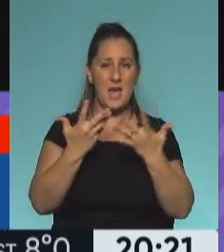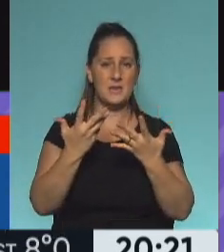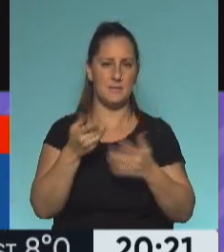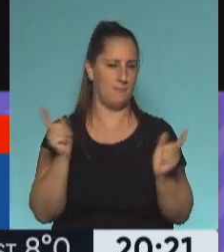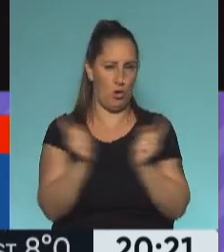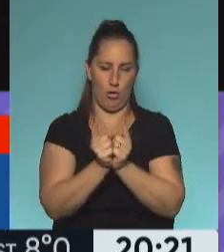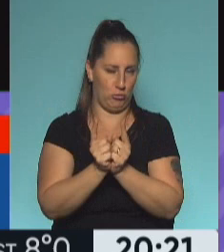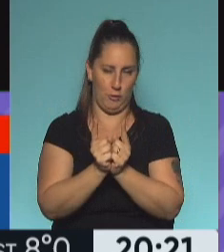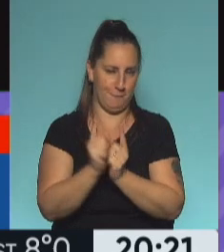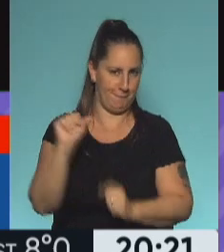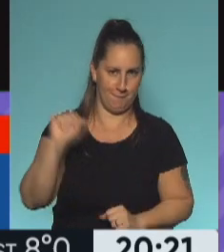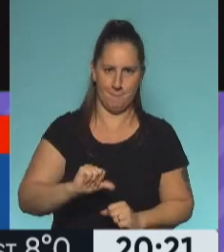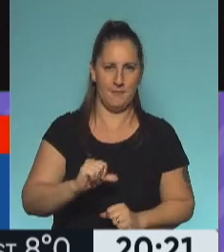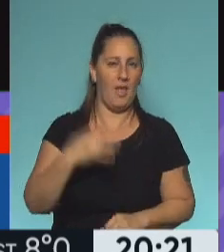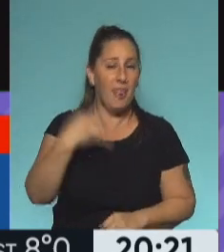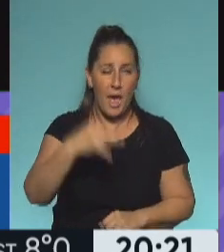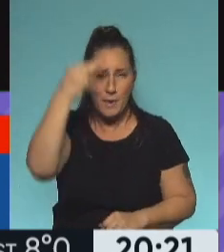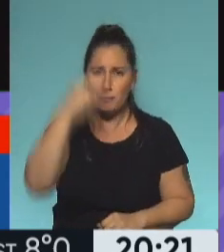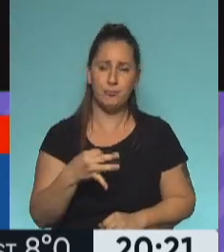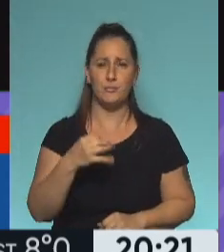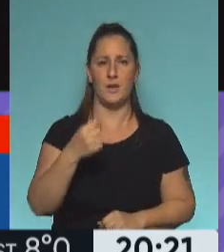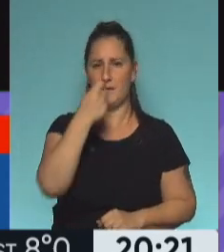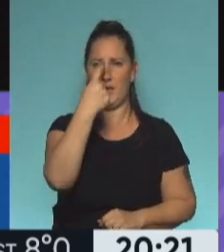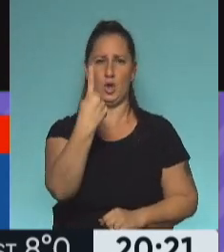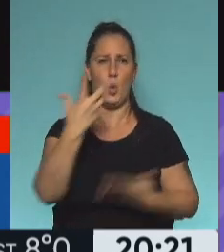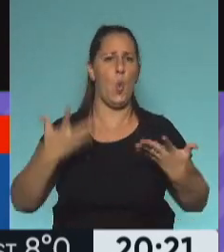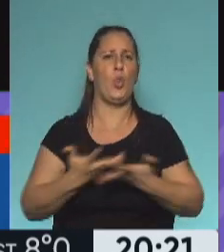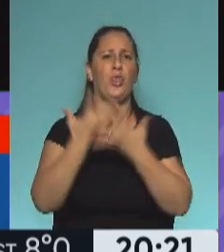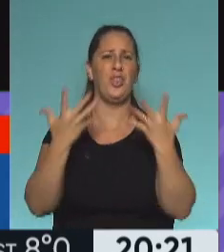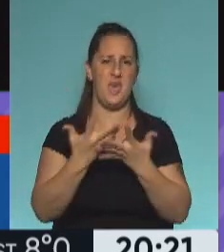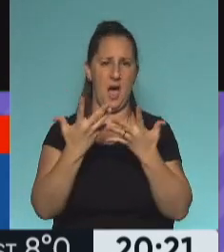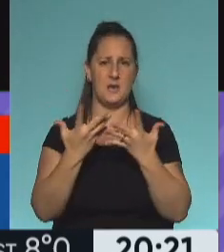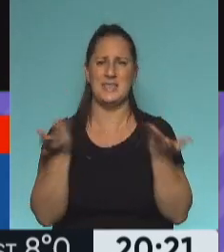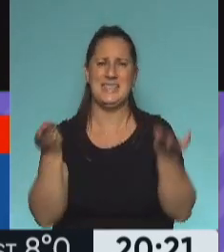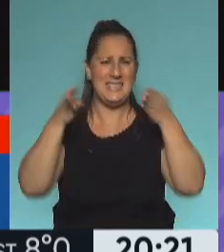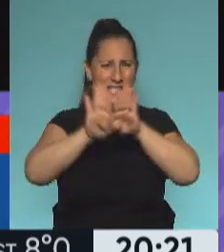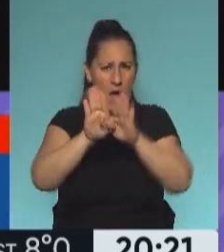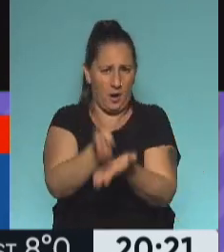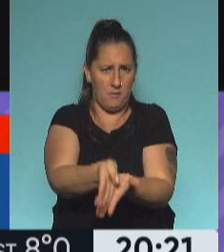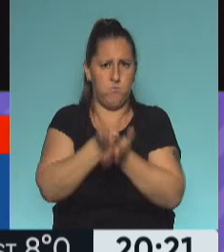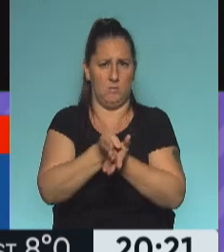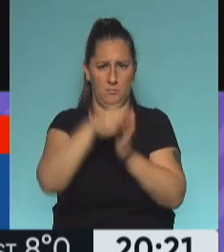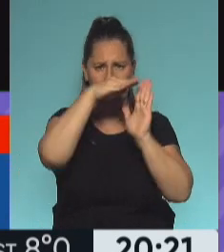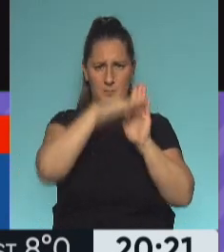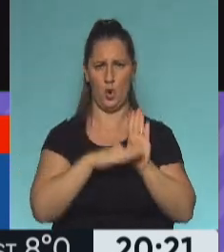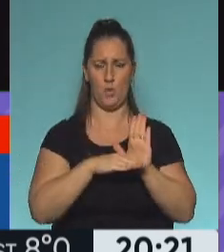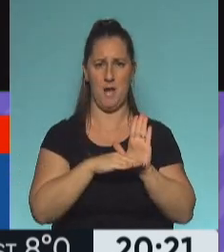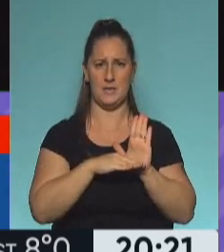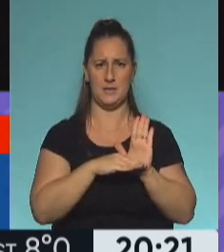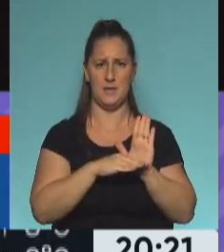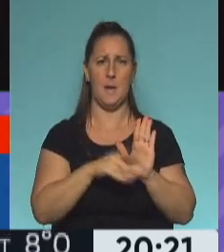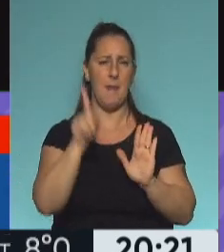demasiado corto. Deberían haber sido 21 días de cierre estricto para una